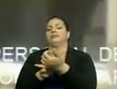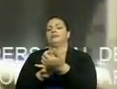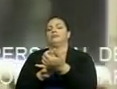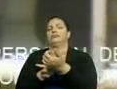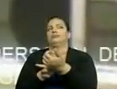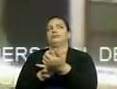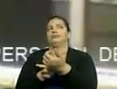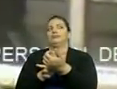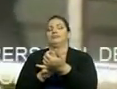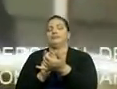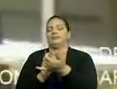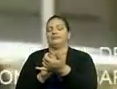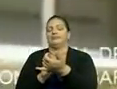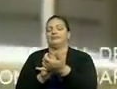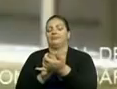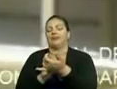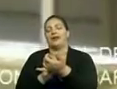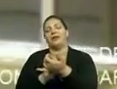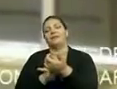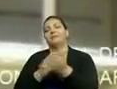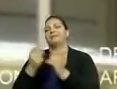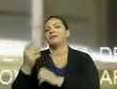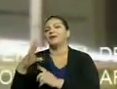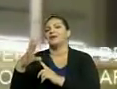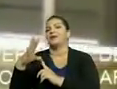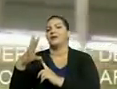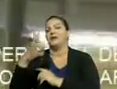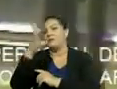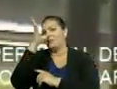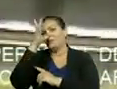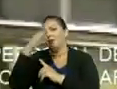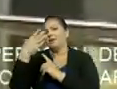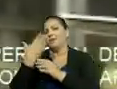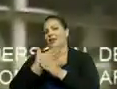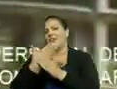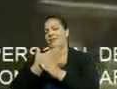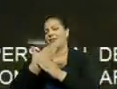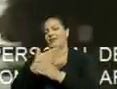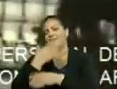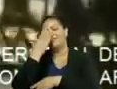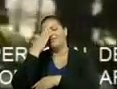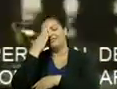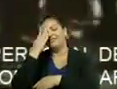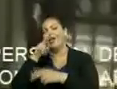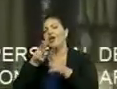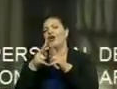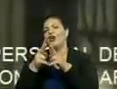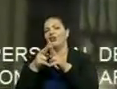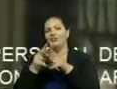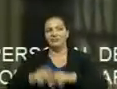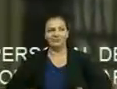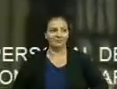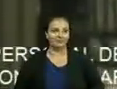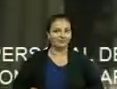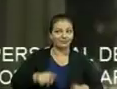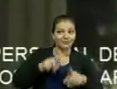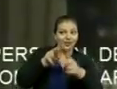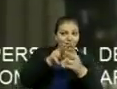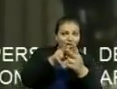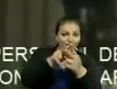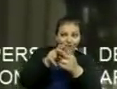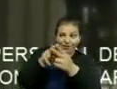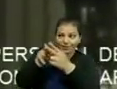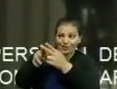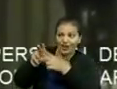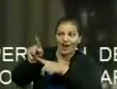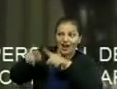pierden. Yo las conozco, por aquí cerca están algunas. Cuando pierden, apagan el teléfono, se ponen a